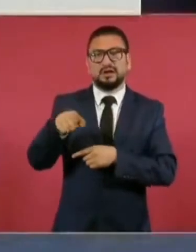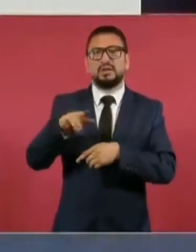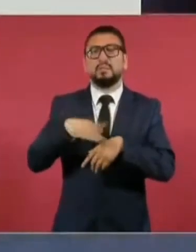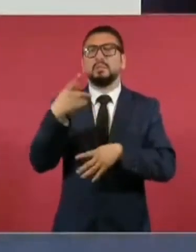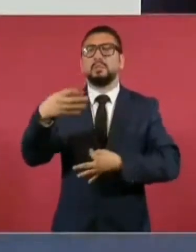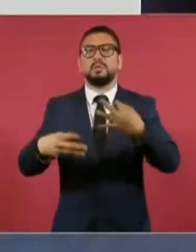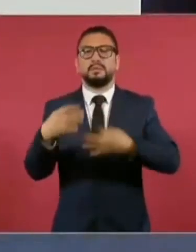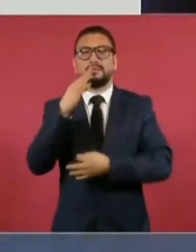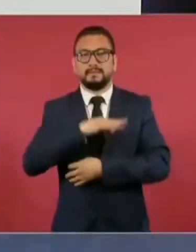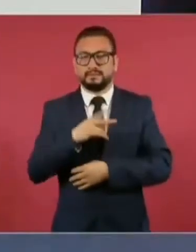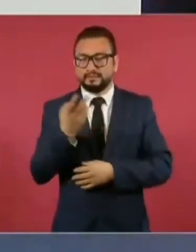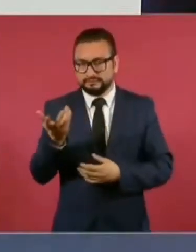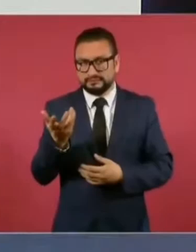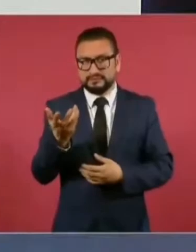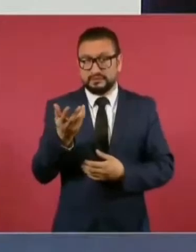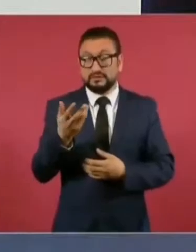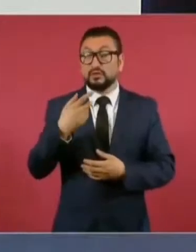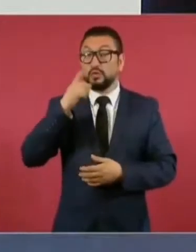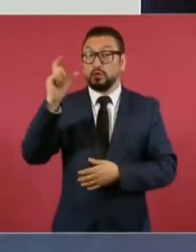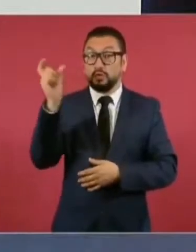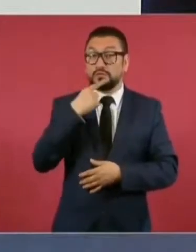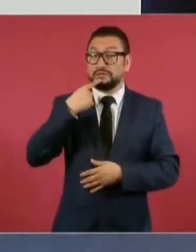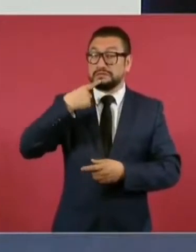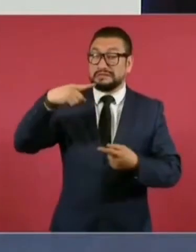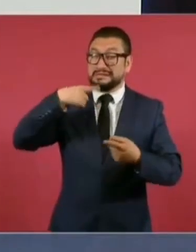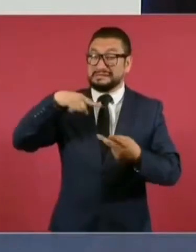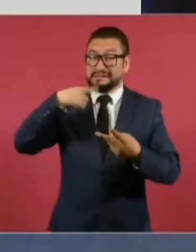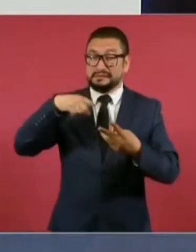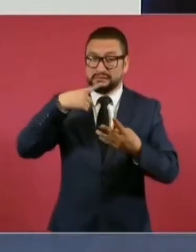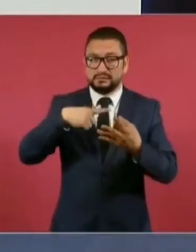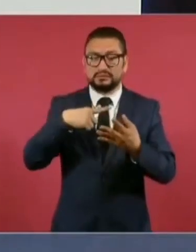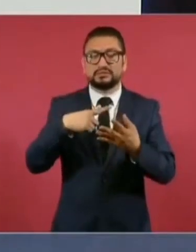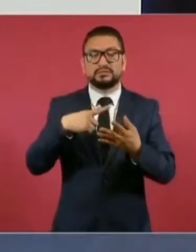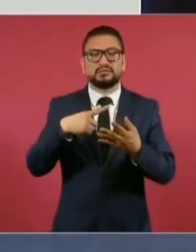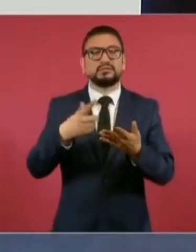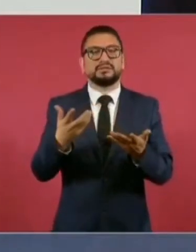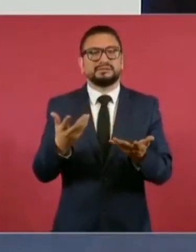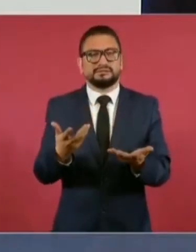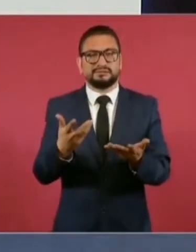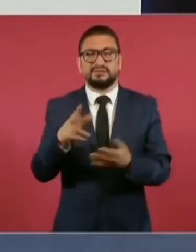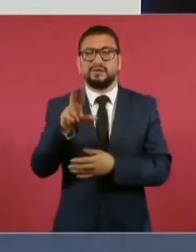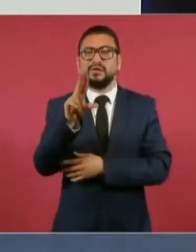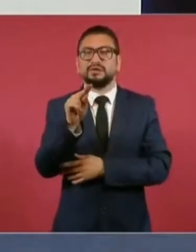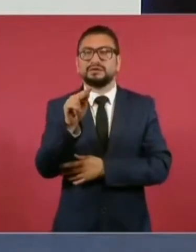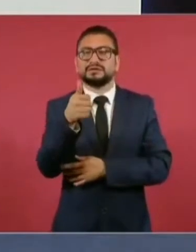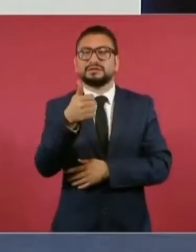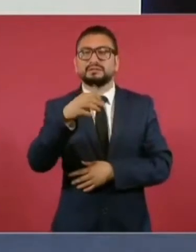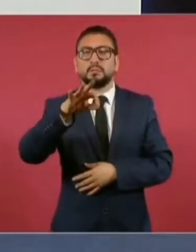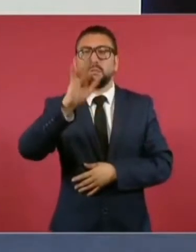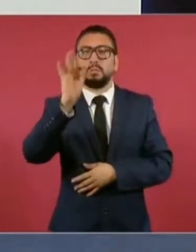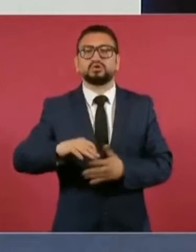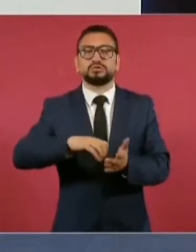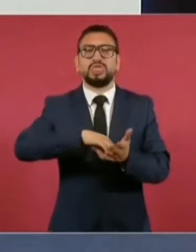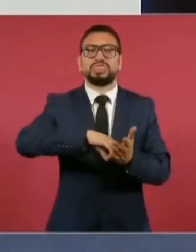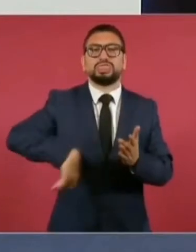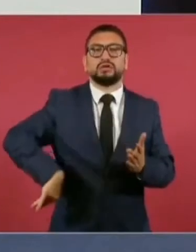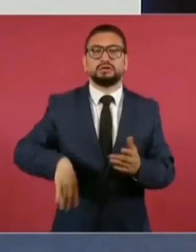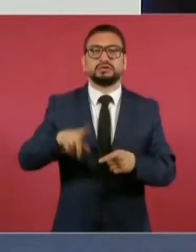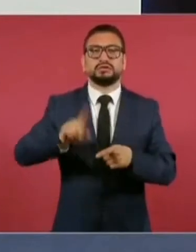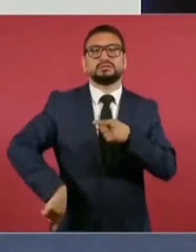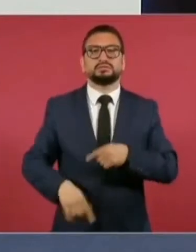Judicial. De estas quejas se han desechado el 86% sin ni